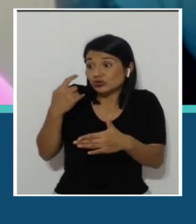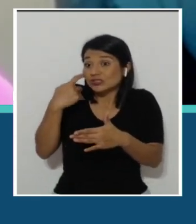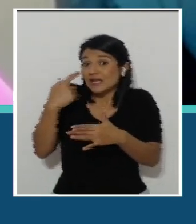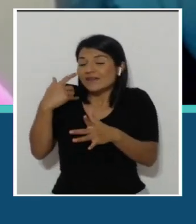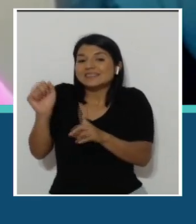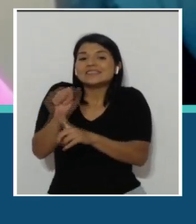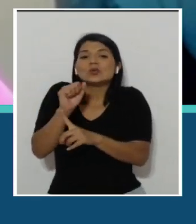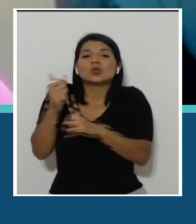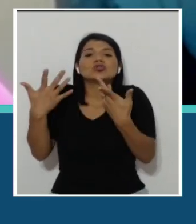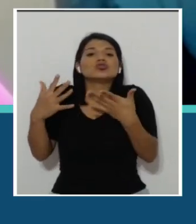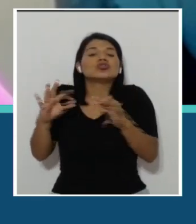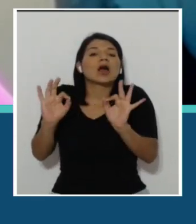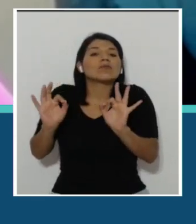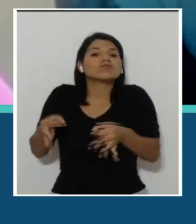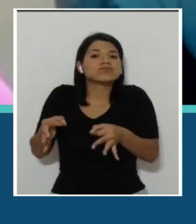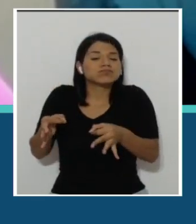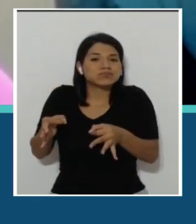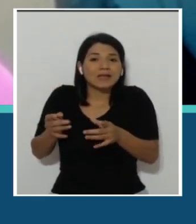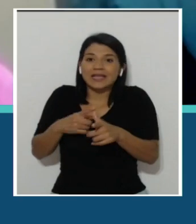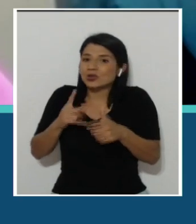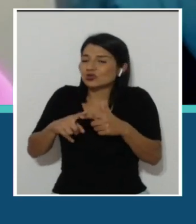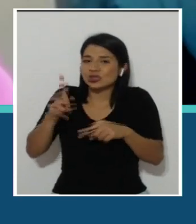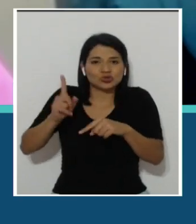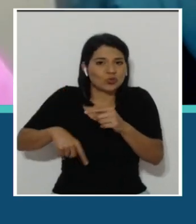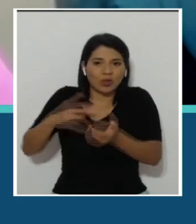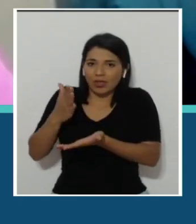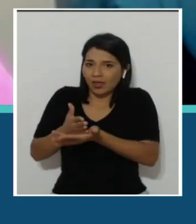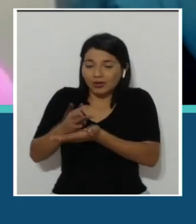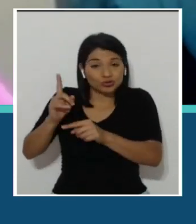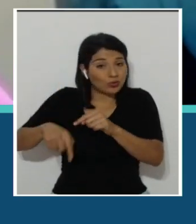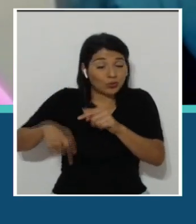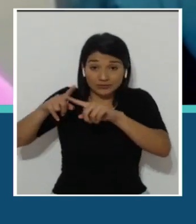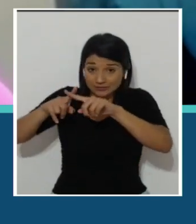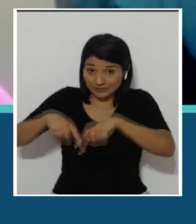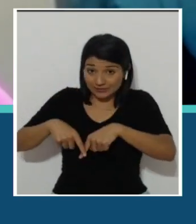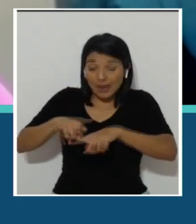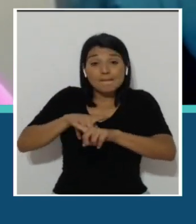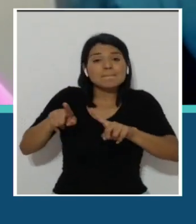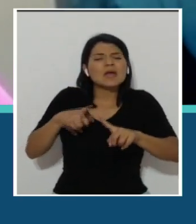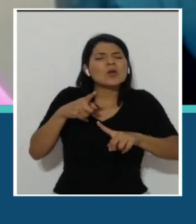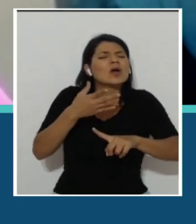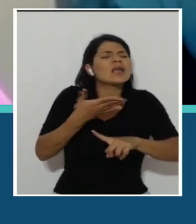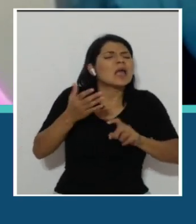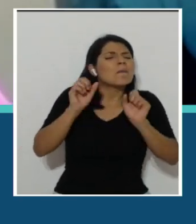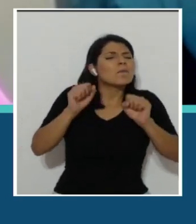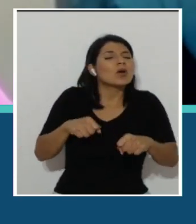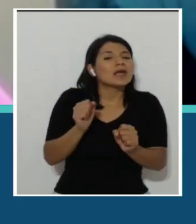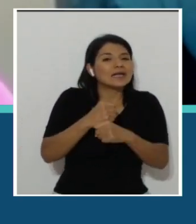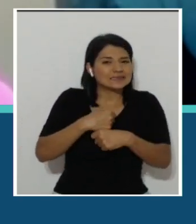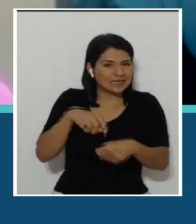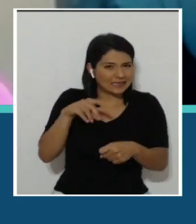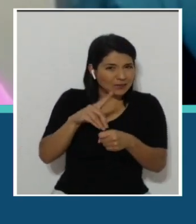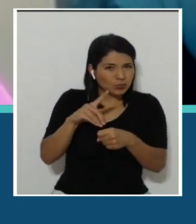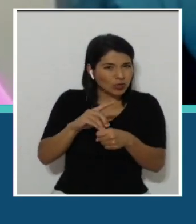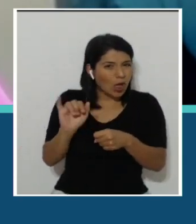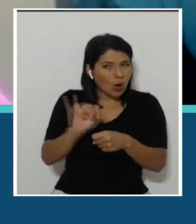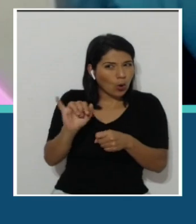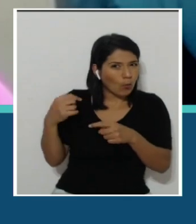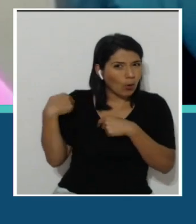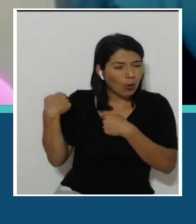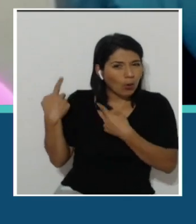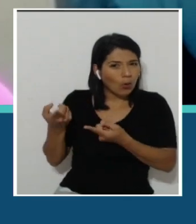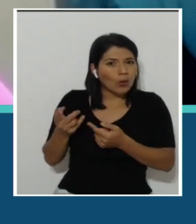su derogatoria es imposible. Lo que sí pueden hacer los diputados, como han venido haciendo en los últimos años, es imponerles